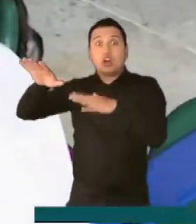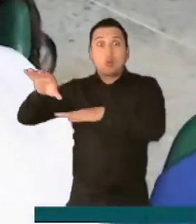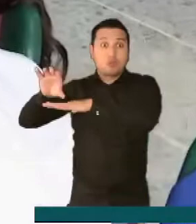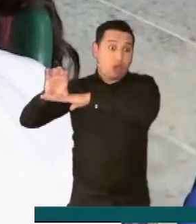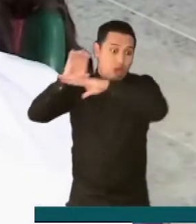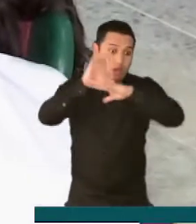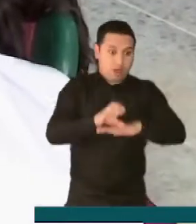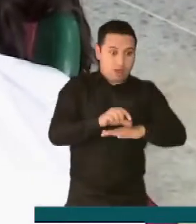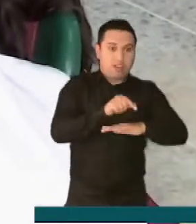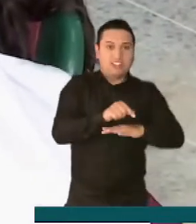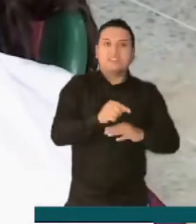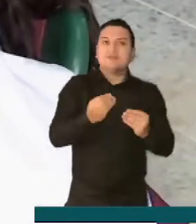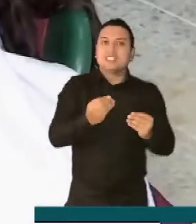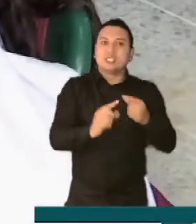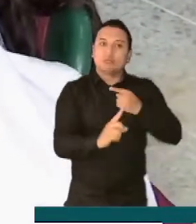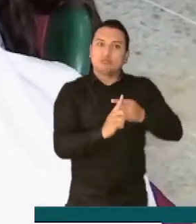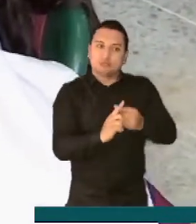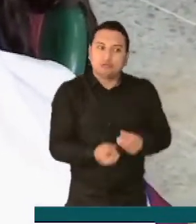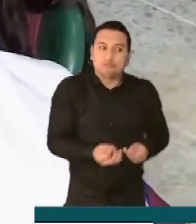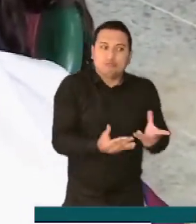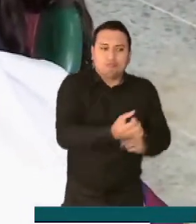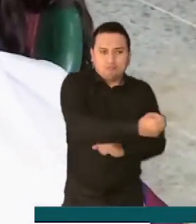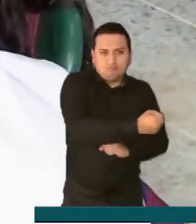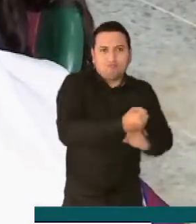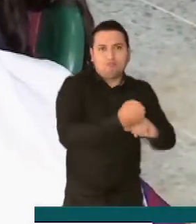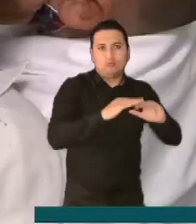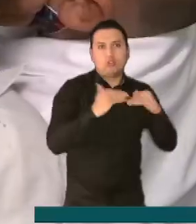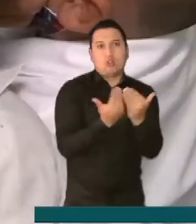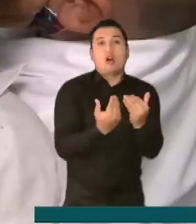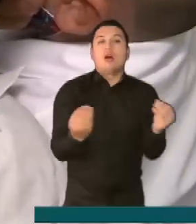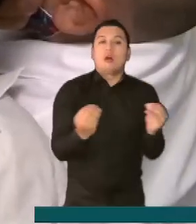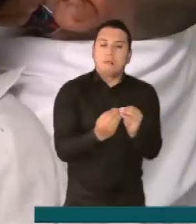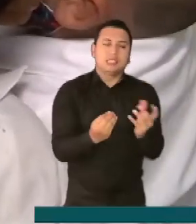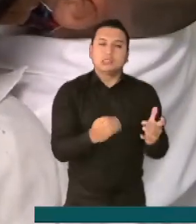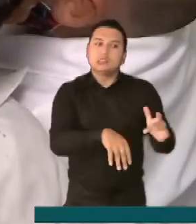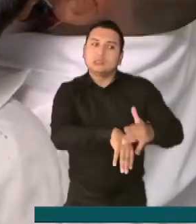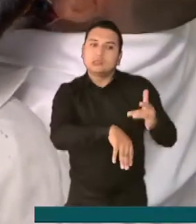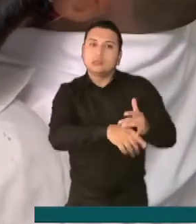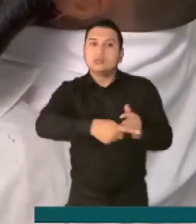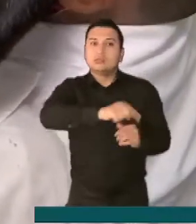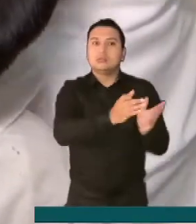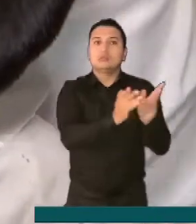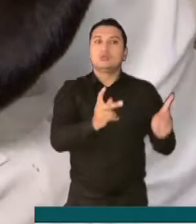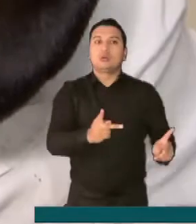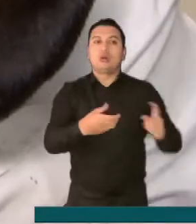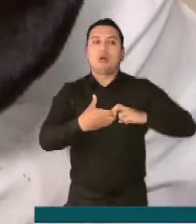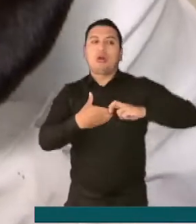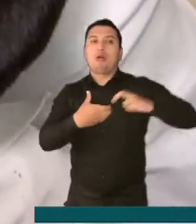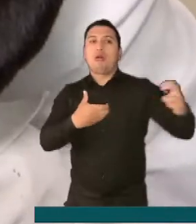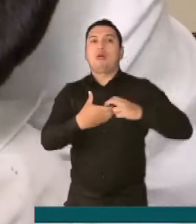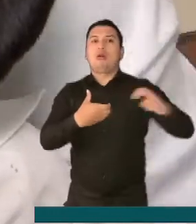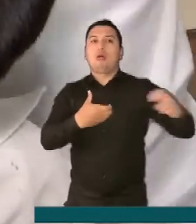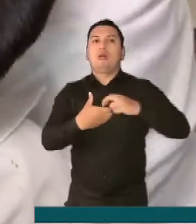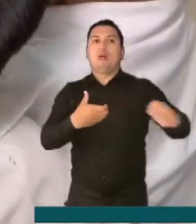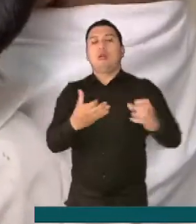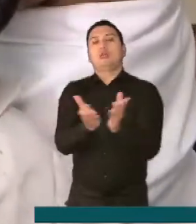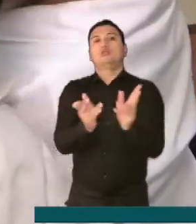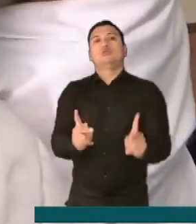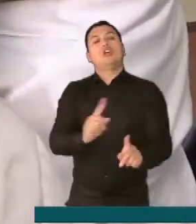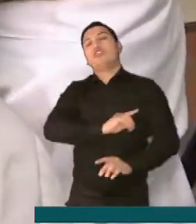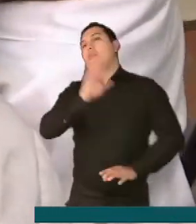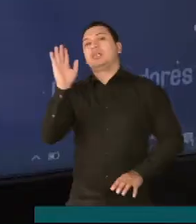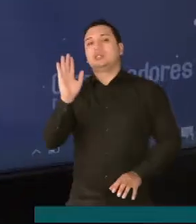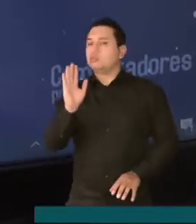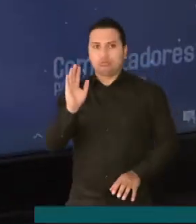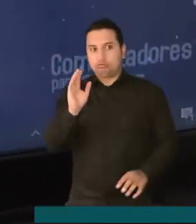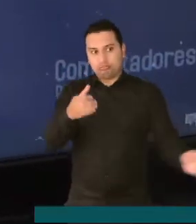aprendizaje. Asimismo, se pretende evitar la deserción escolar y brindarle a los estudiantes nuevas posibilidades para